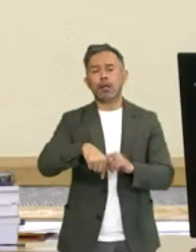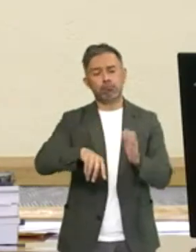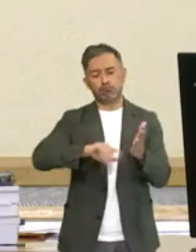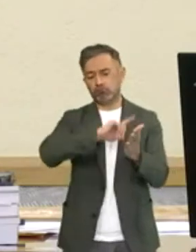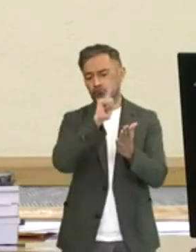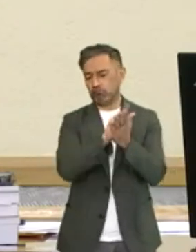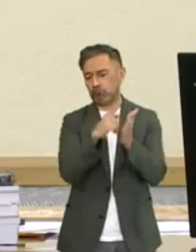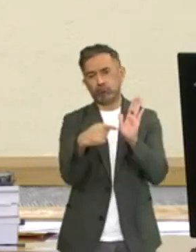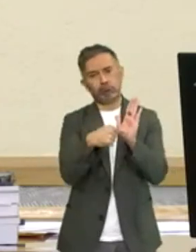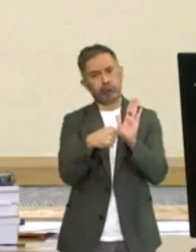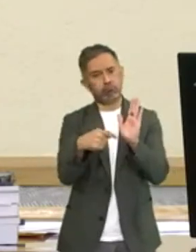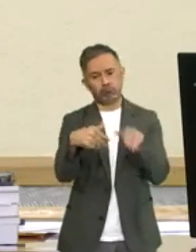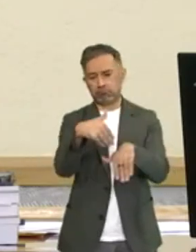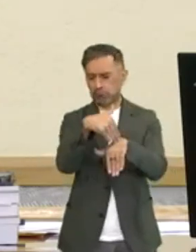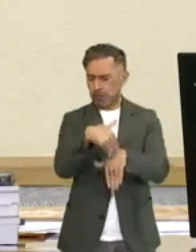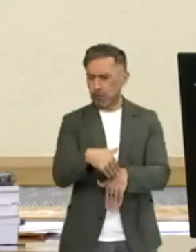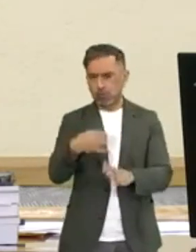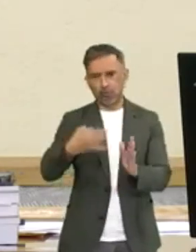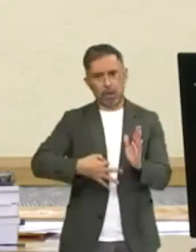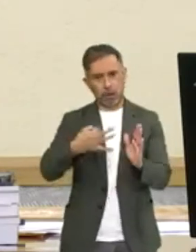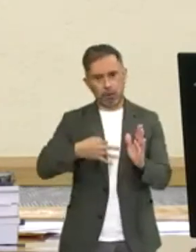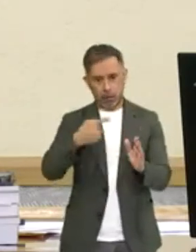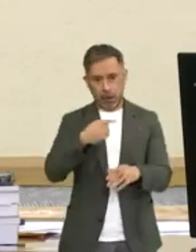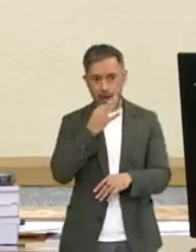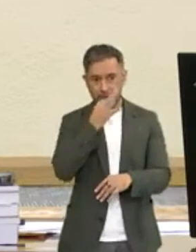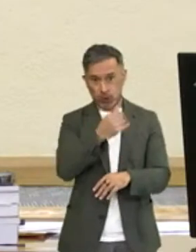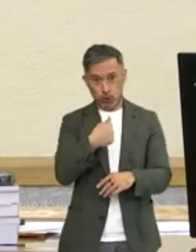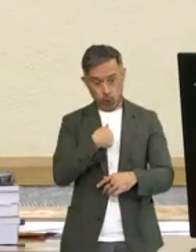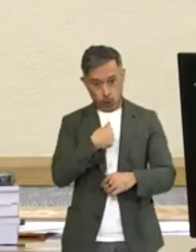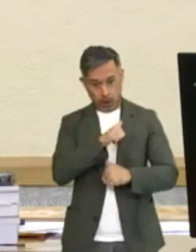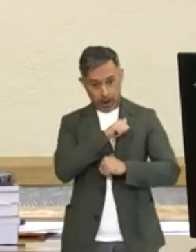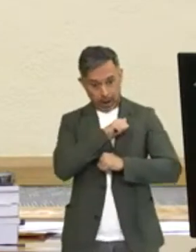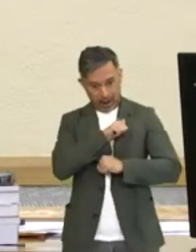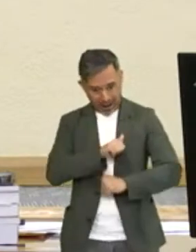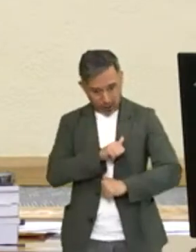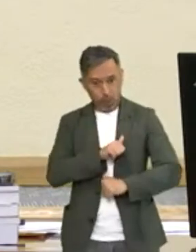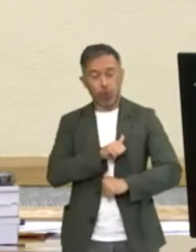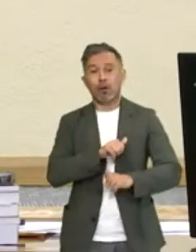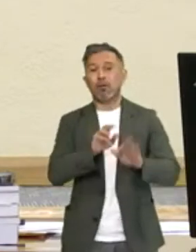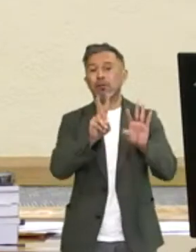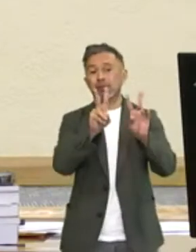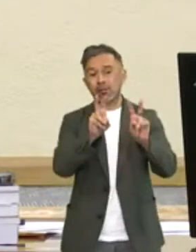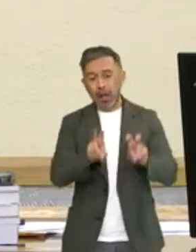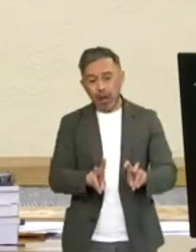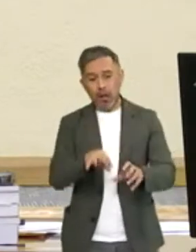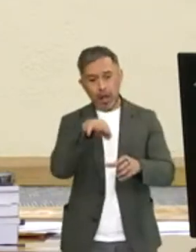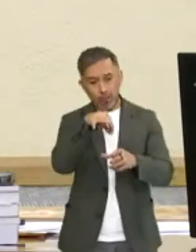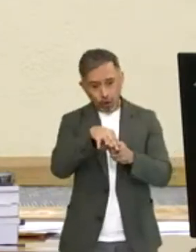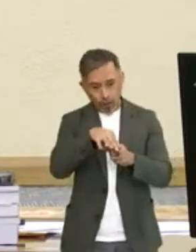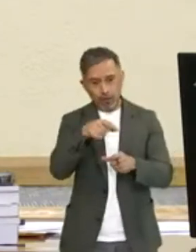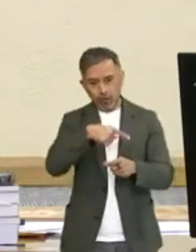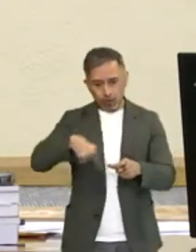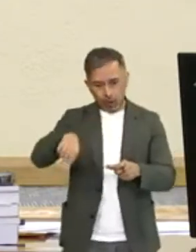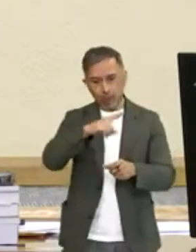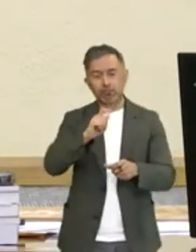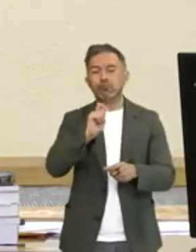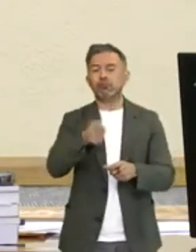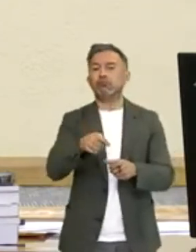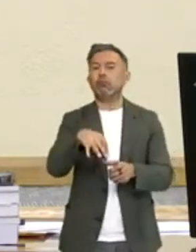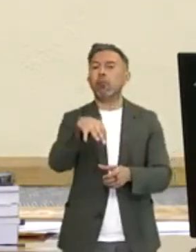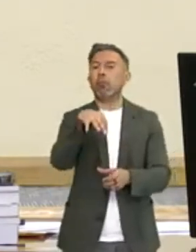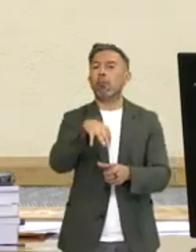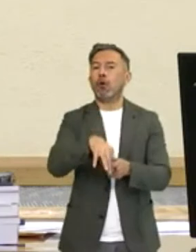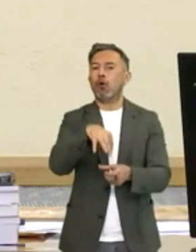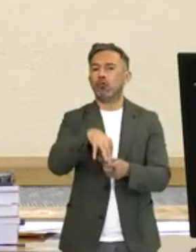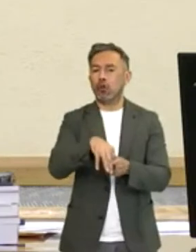ley, pero voy a dejar constancia, mientras yo esté en el encargo y tenga que votar cualquier cosa que tenga que ver con esto, de que es un voto que